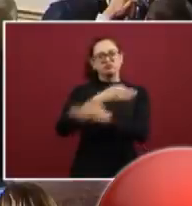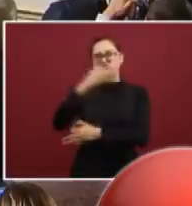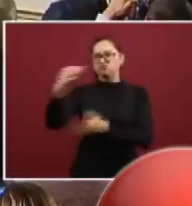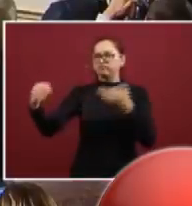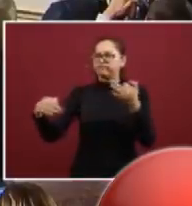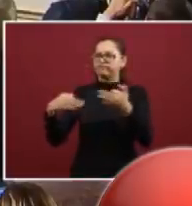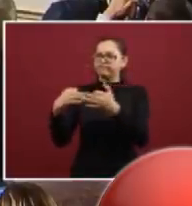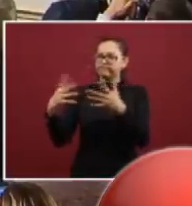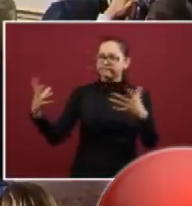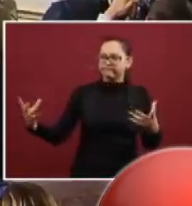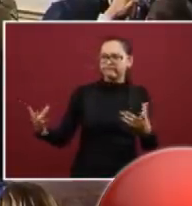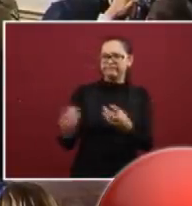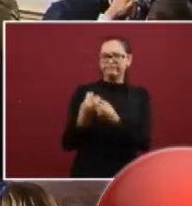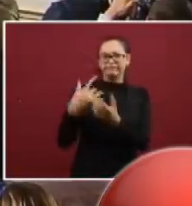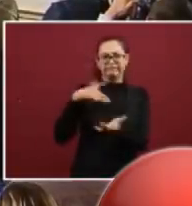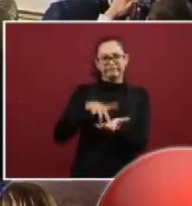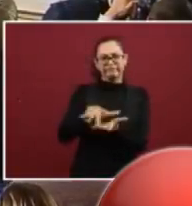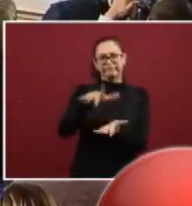alejarlos